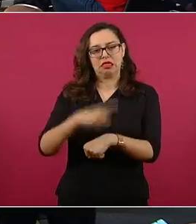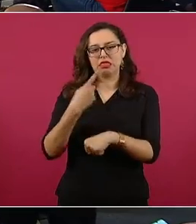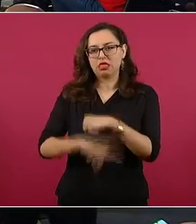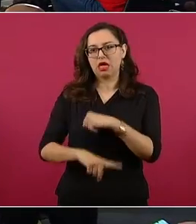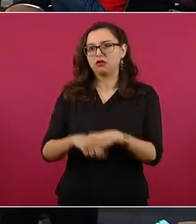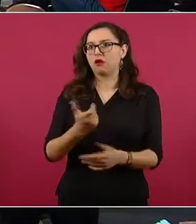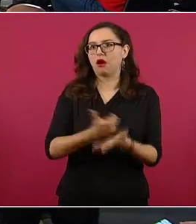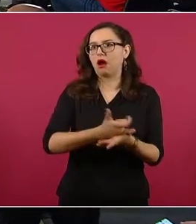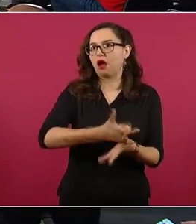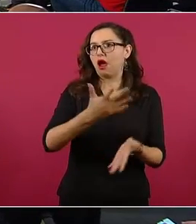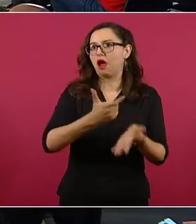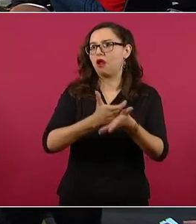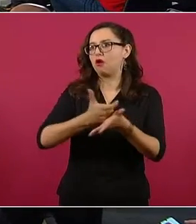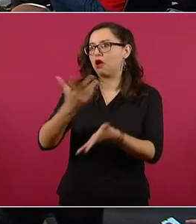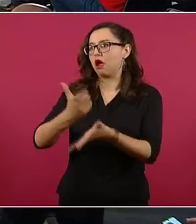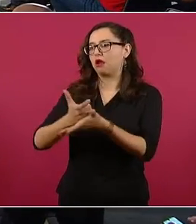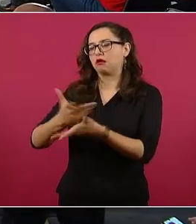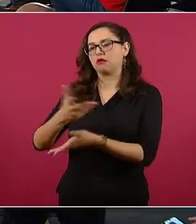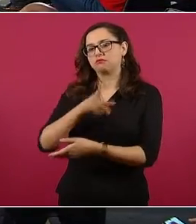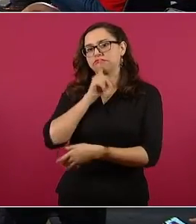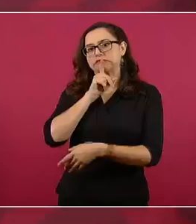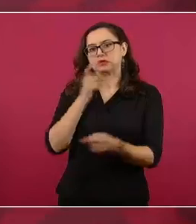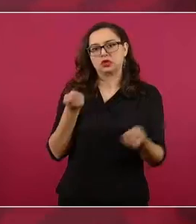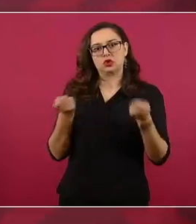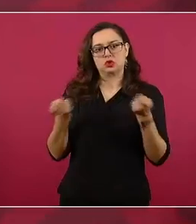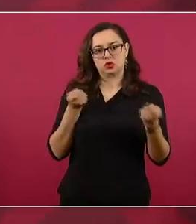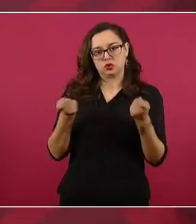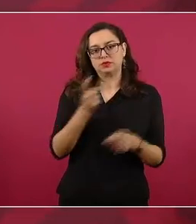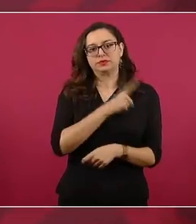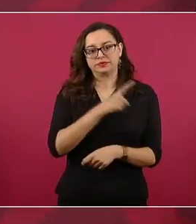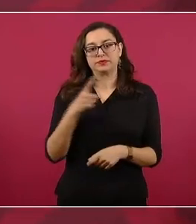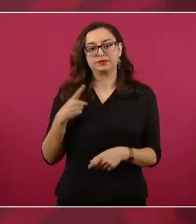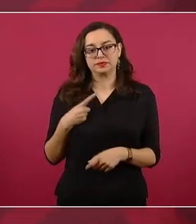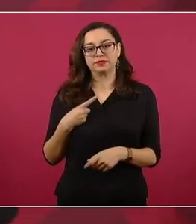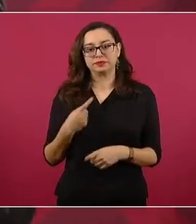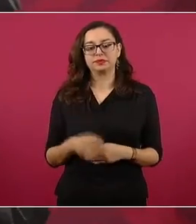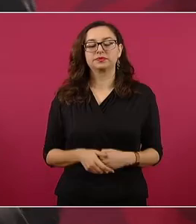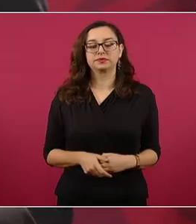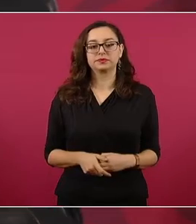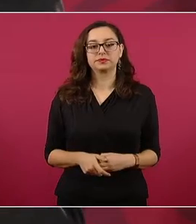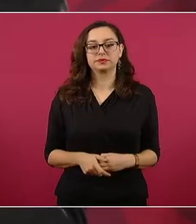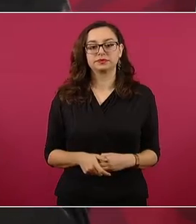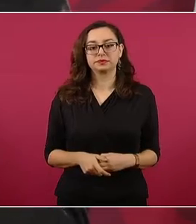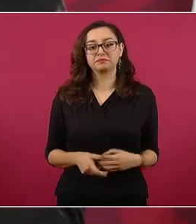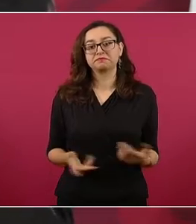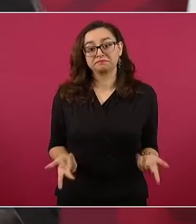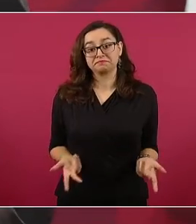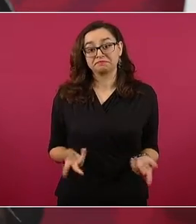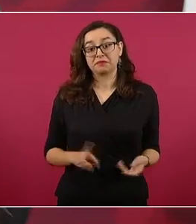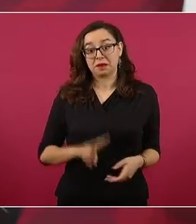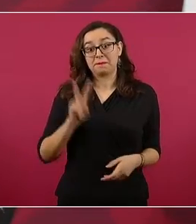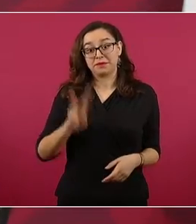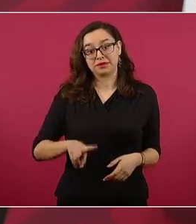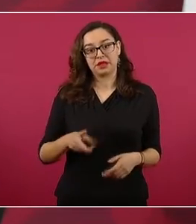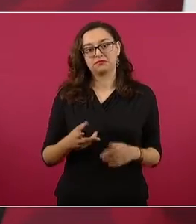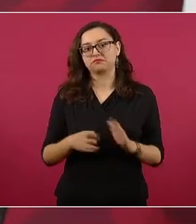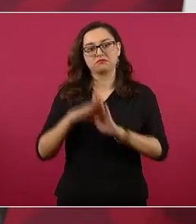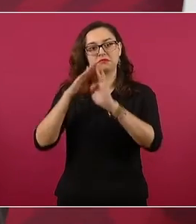con inflación, ese es el propósito. Claro, con una inflación